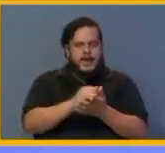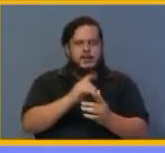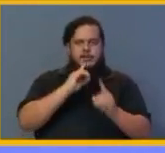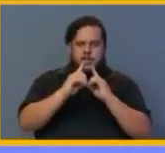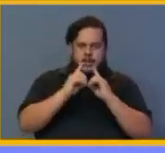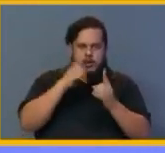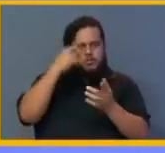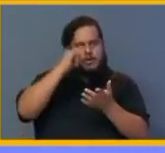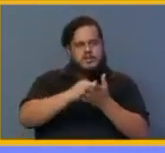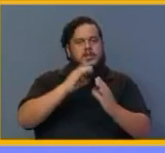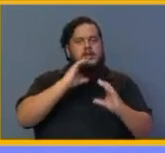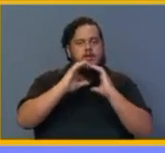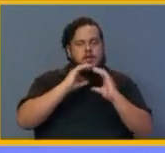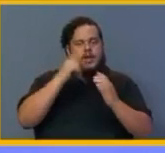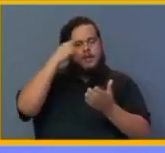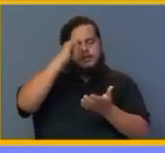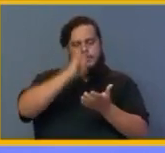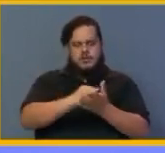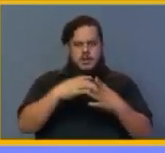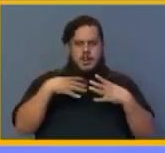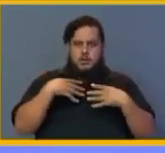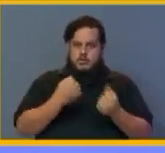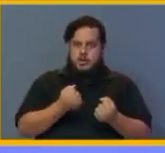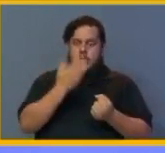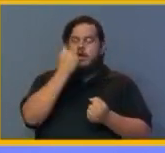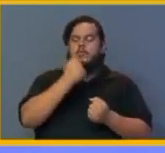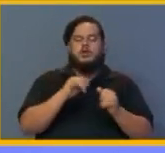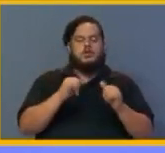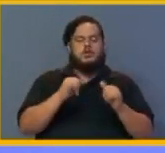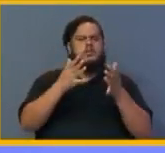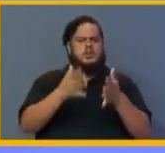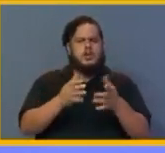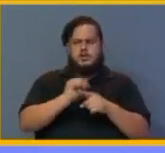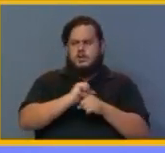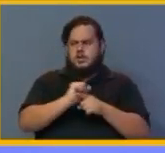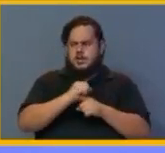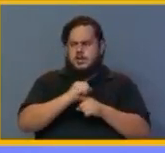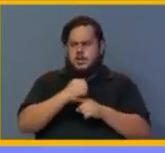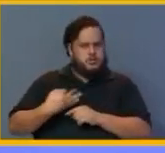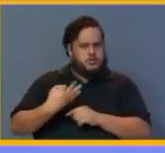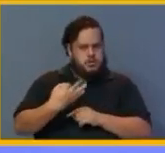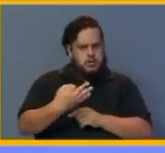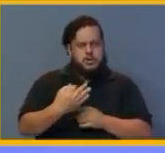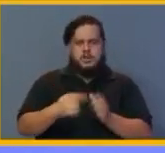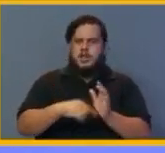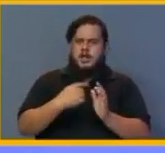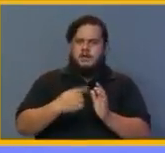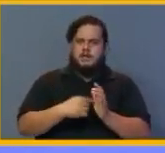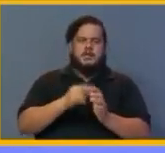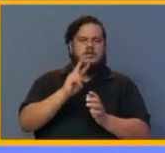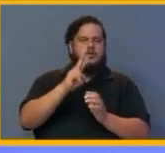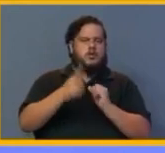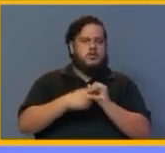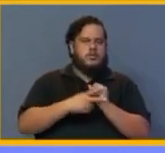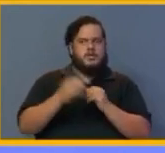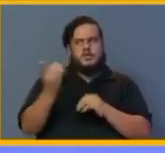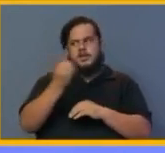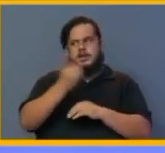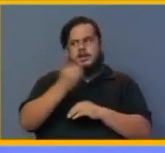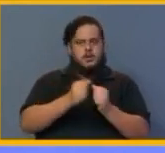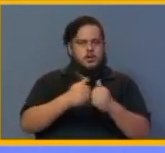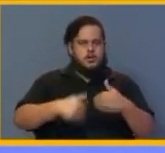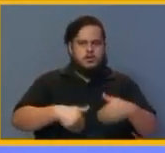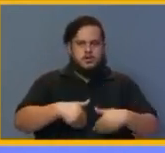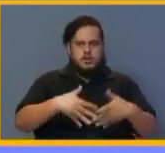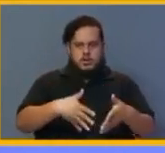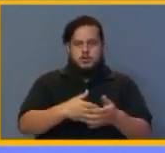eso está la confianza, porque son jugadores que entrenan todos los días, a veces jugadores que entrenan dos veces al día con los técnicos. Se dice, si vos no podés